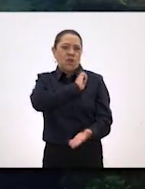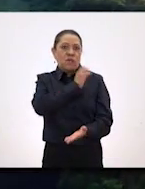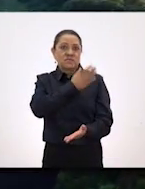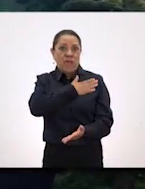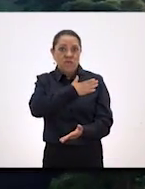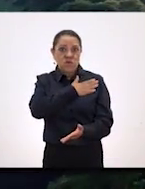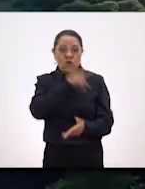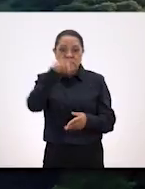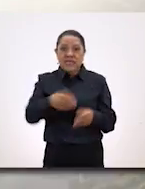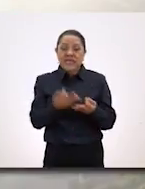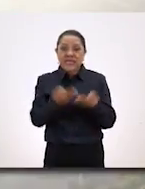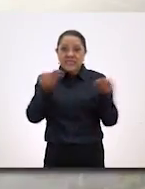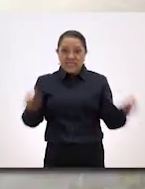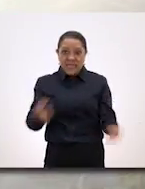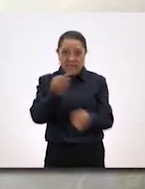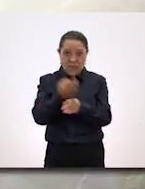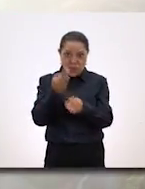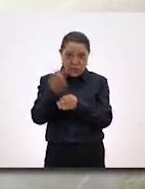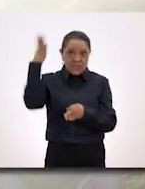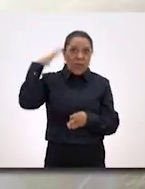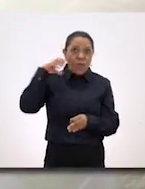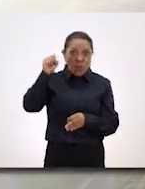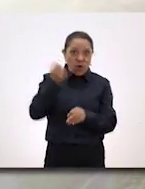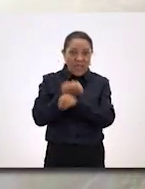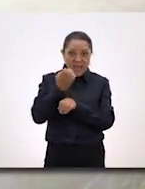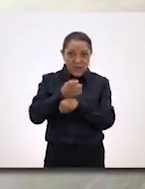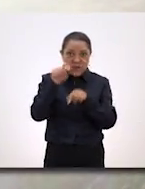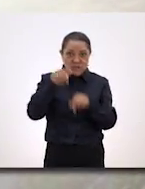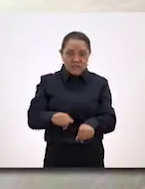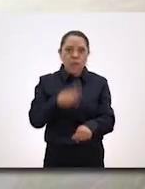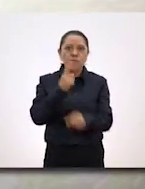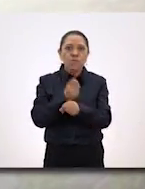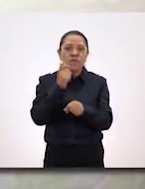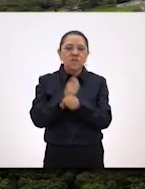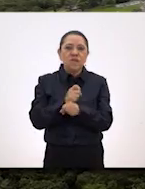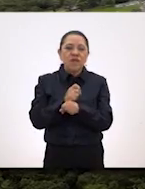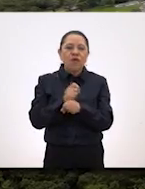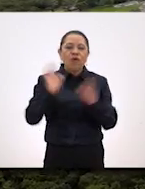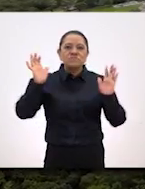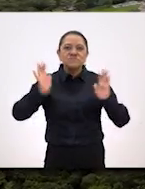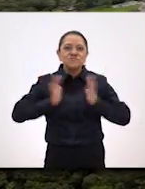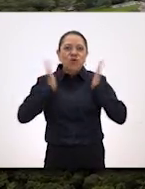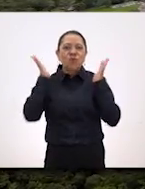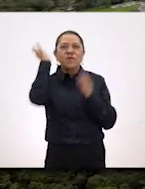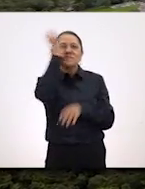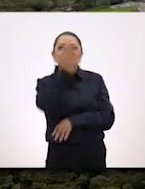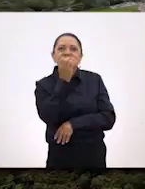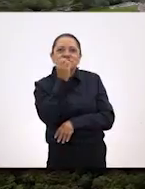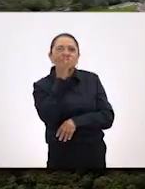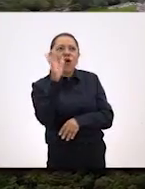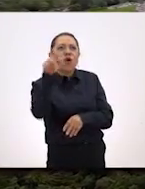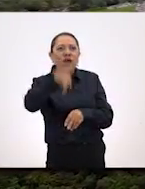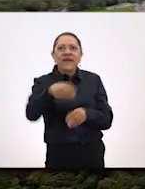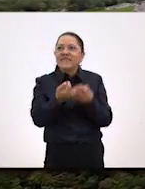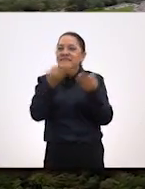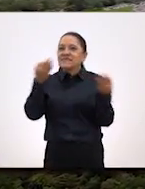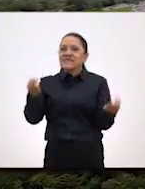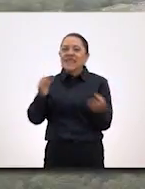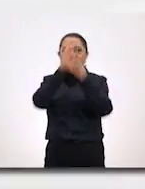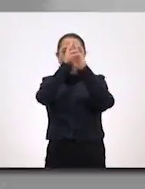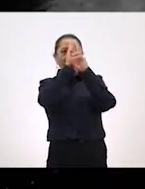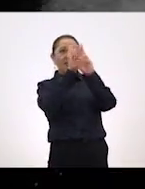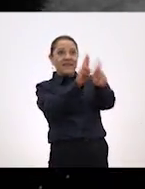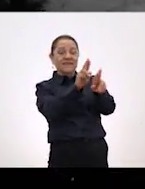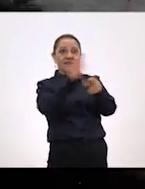A la llegada de los españoles al territorio que actualmente ocupa el estado de Morelos, el primero en quedar sorprendido de la majestuosidad de